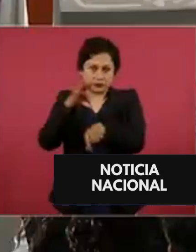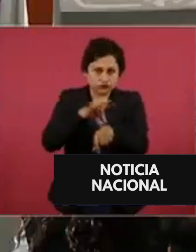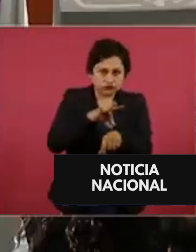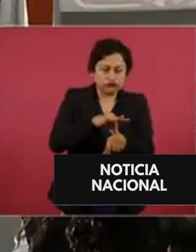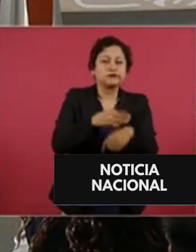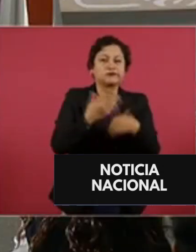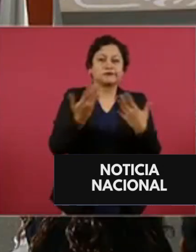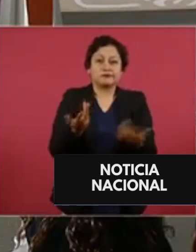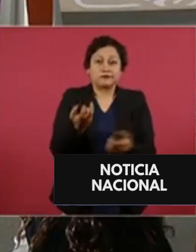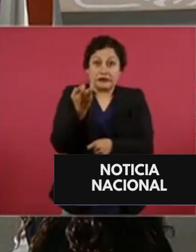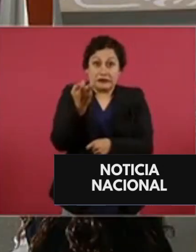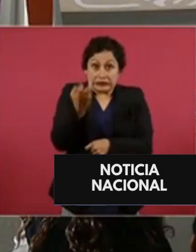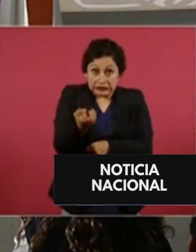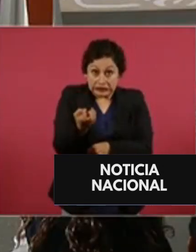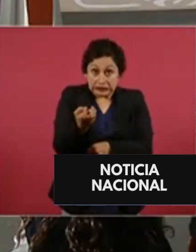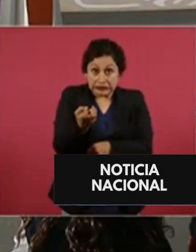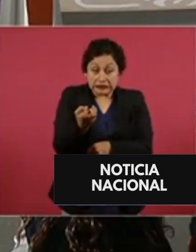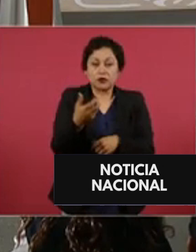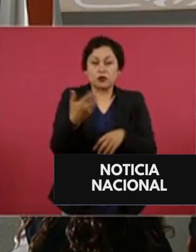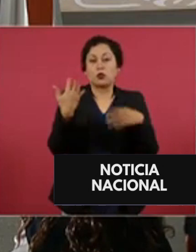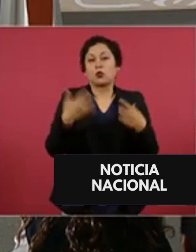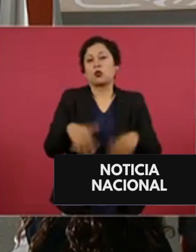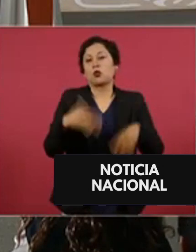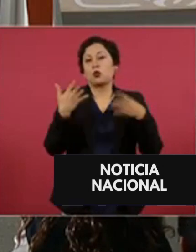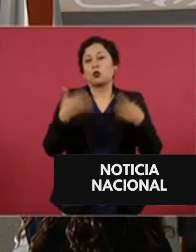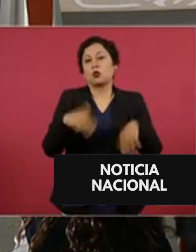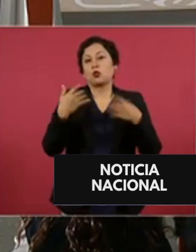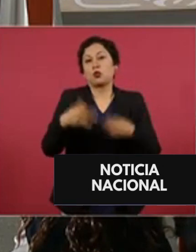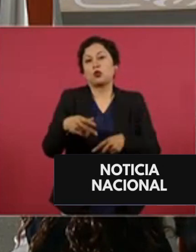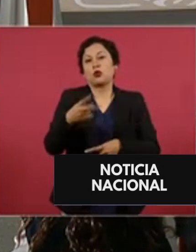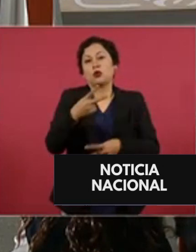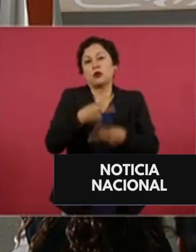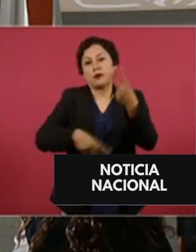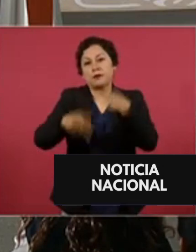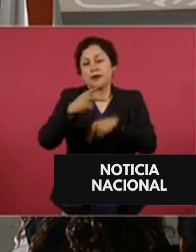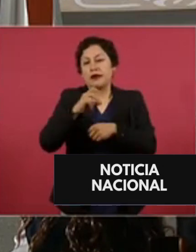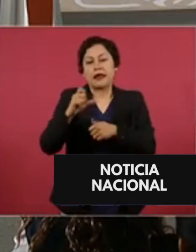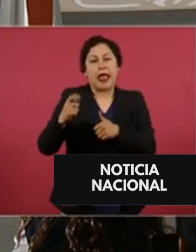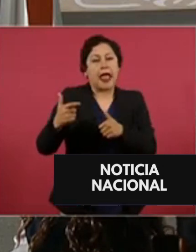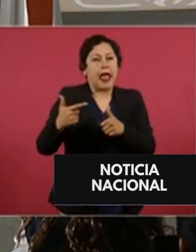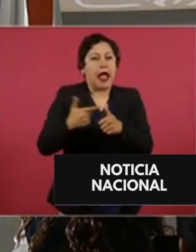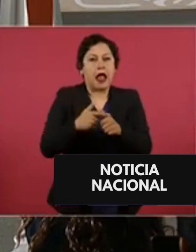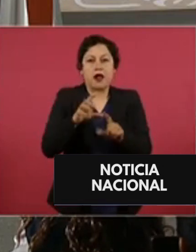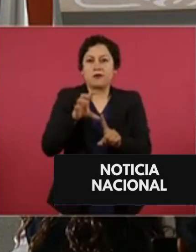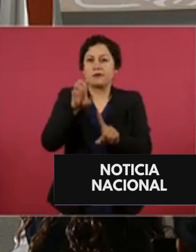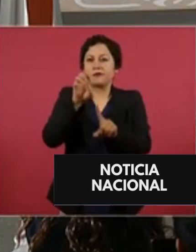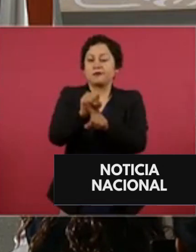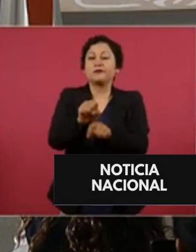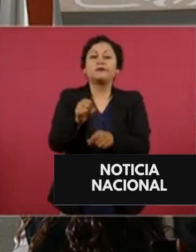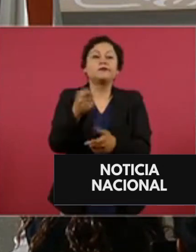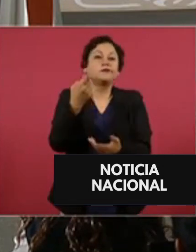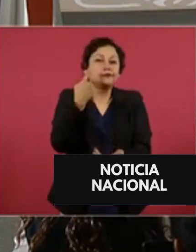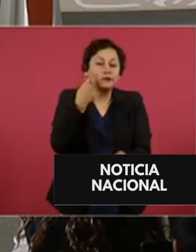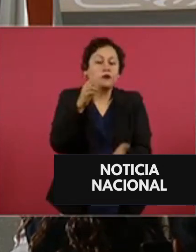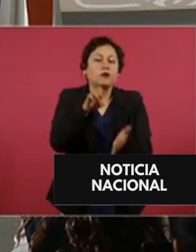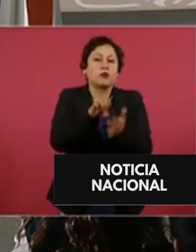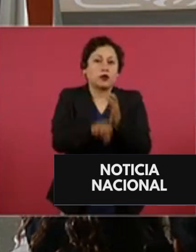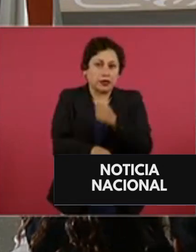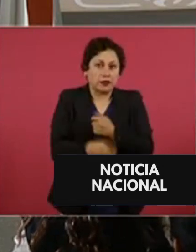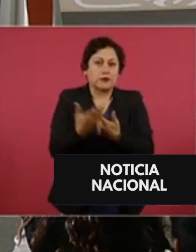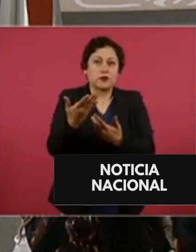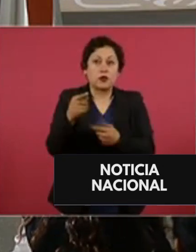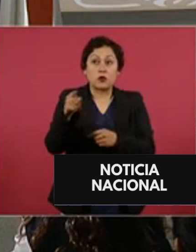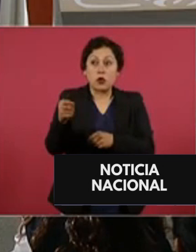algo que genera mucha frustración entre las personas en estos hospitales básicos y